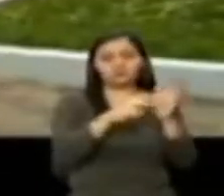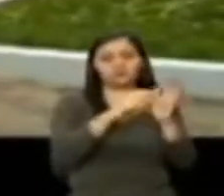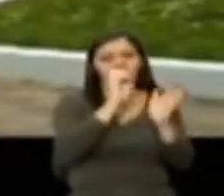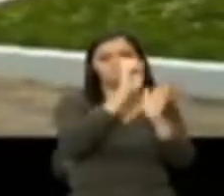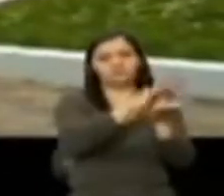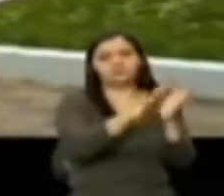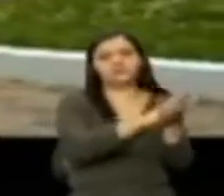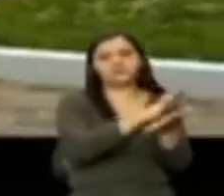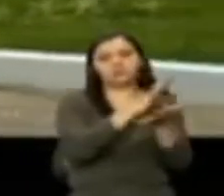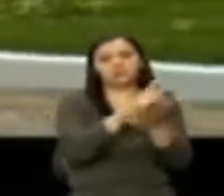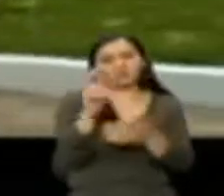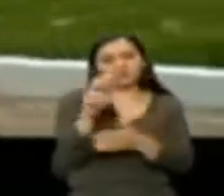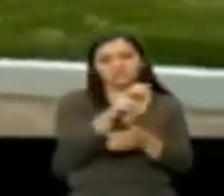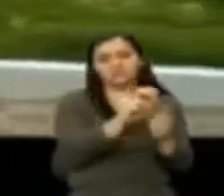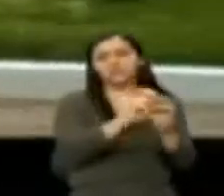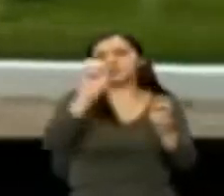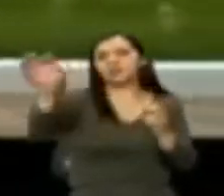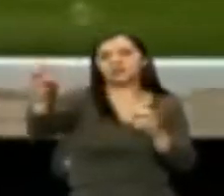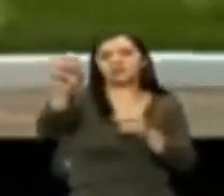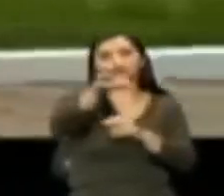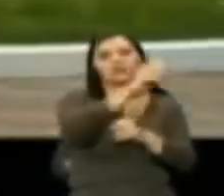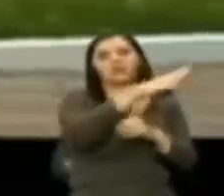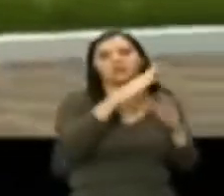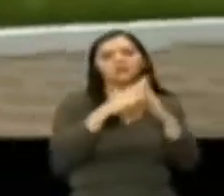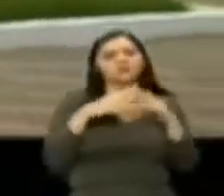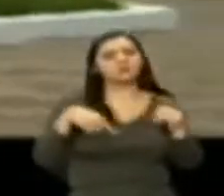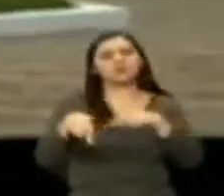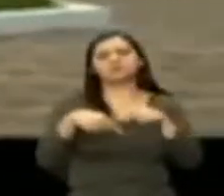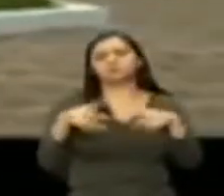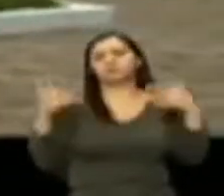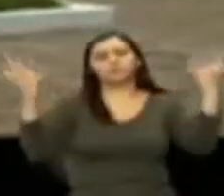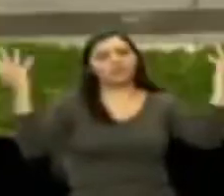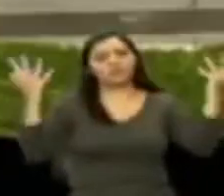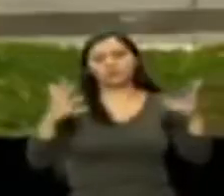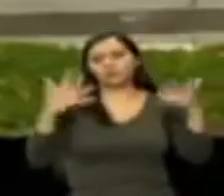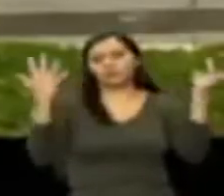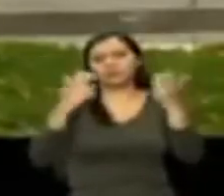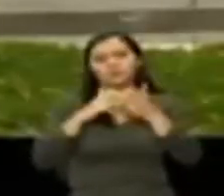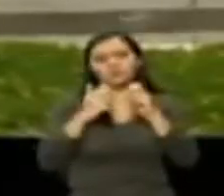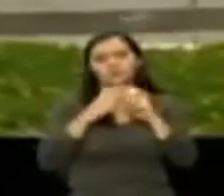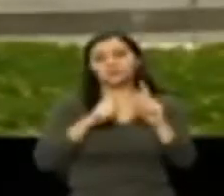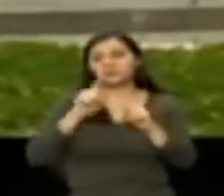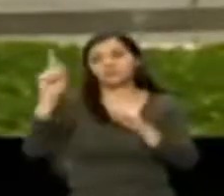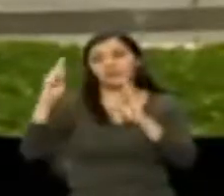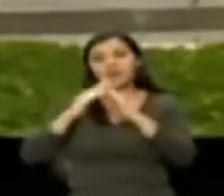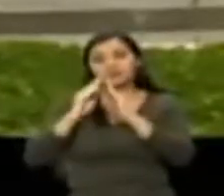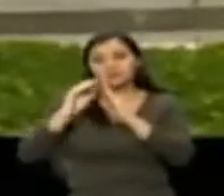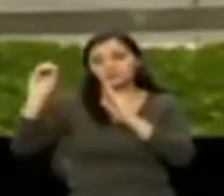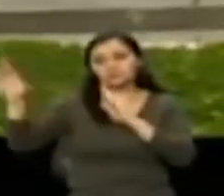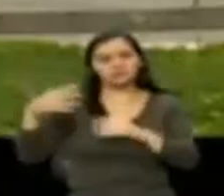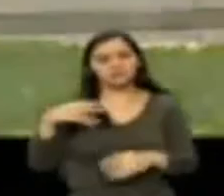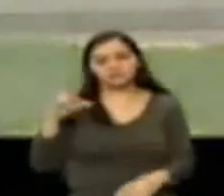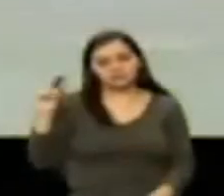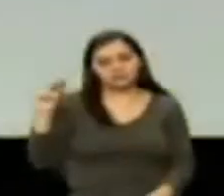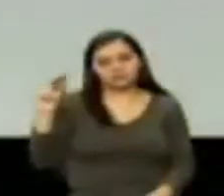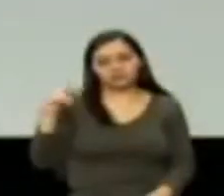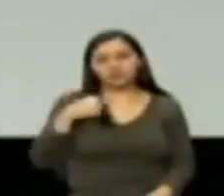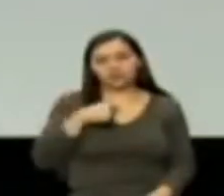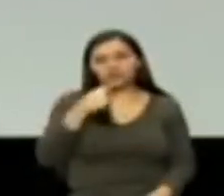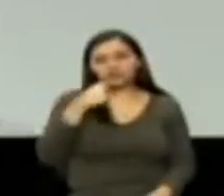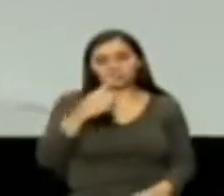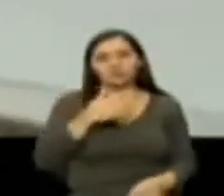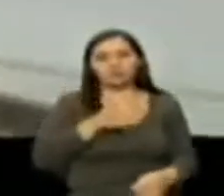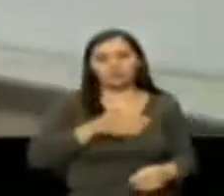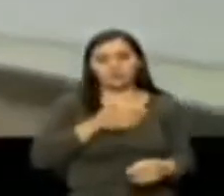estaba la escuelita. Pero muchas veces ustedes escuchan quejas de que no hay transporte, y es que no hay transporte hasta la casa del alumno. Nunca hemos ofrecido eso, sino ir